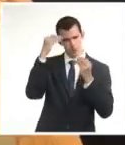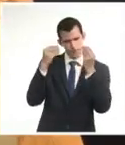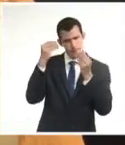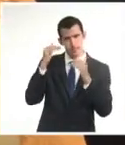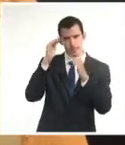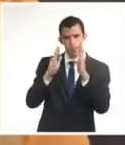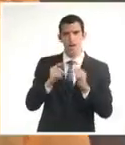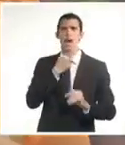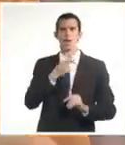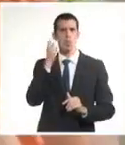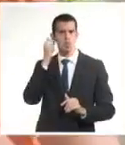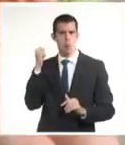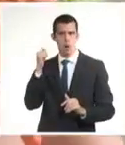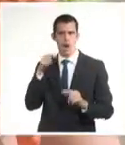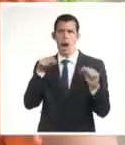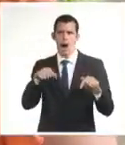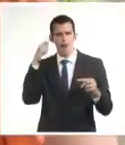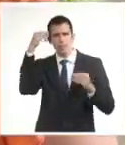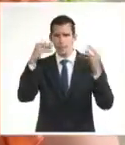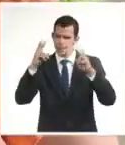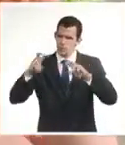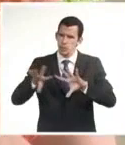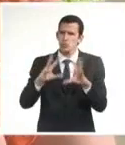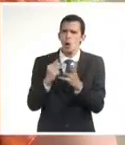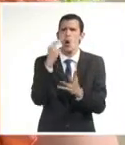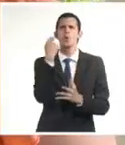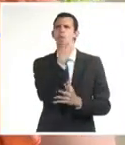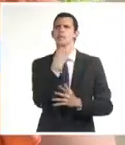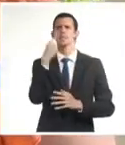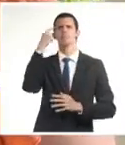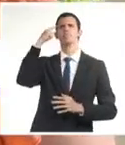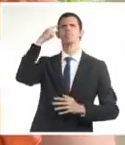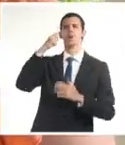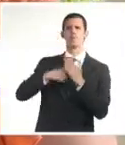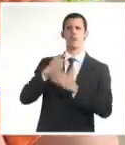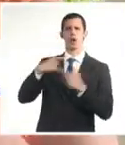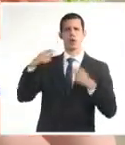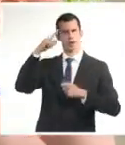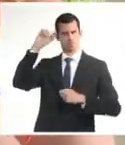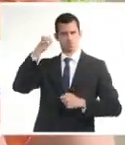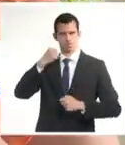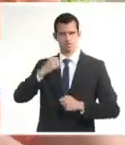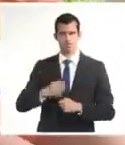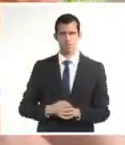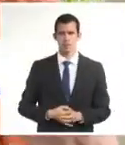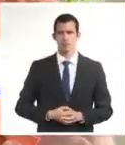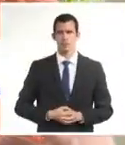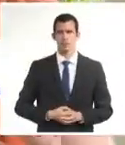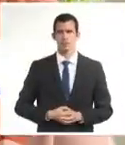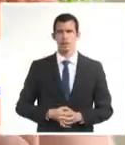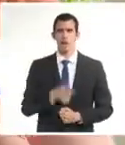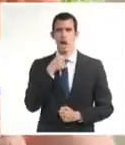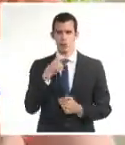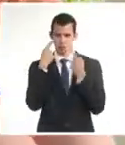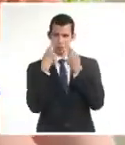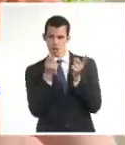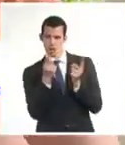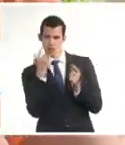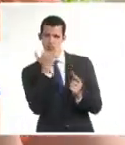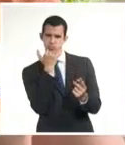estos tiempos difíciles. Esa noción del sacrificio diario es algo que nos debe acompañar siempre. Y cuando pensemos en lo que está mal a nuestro